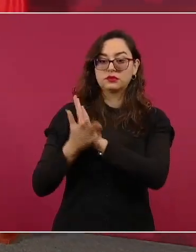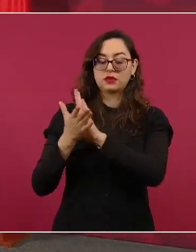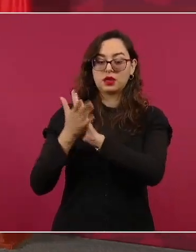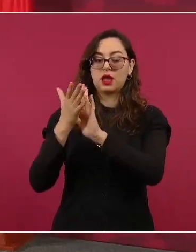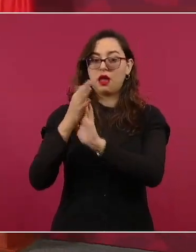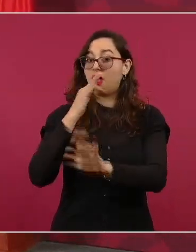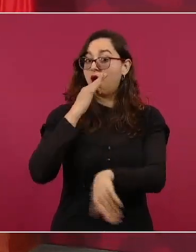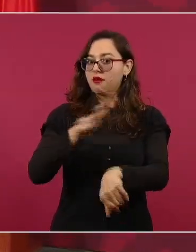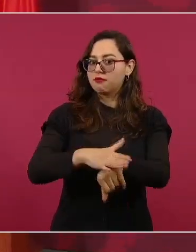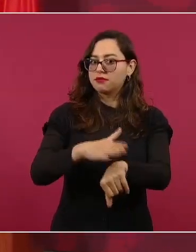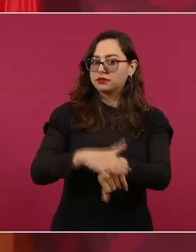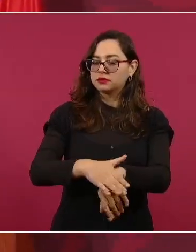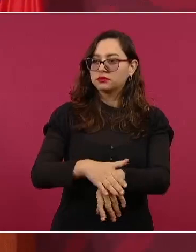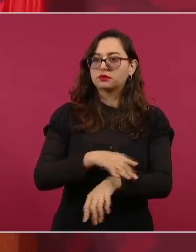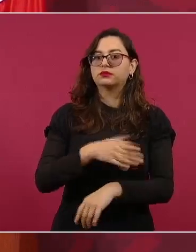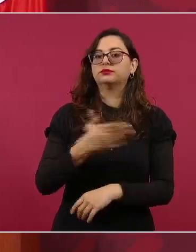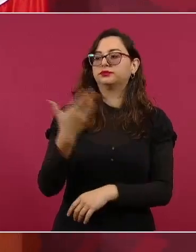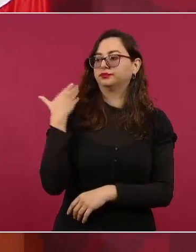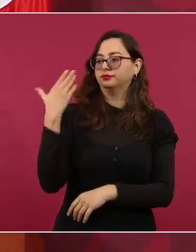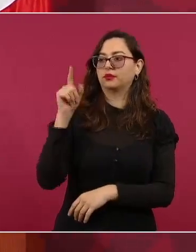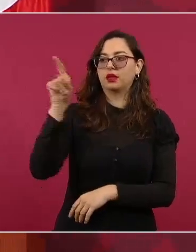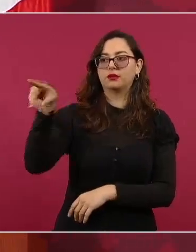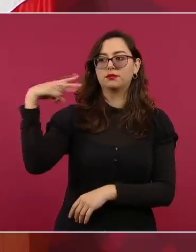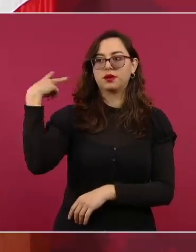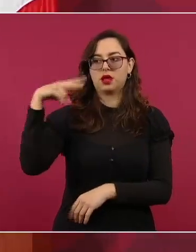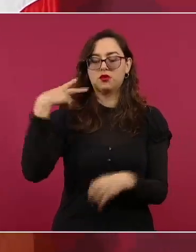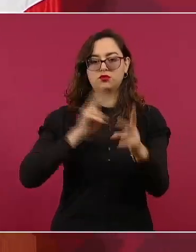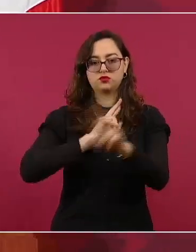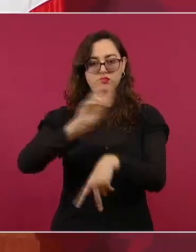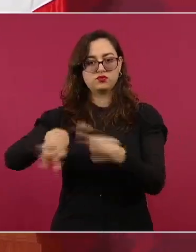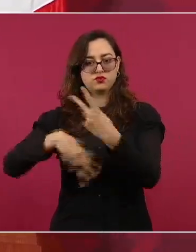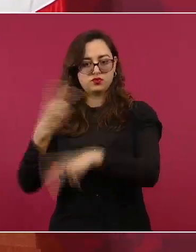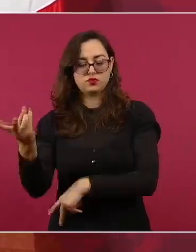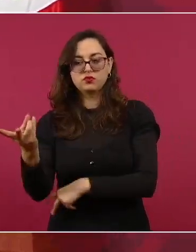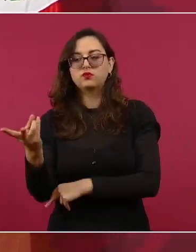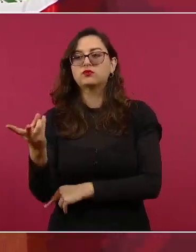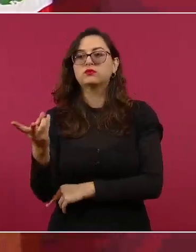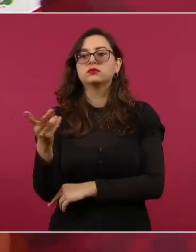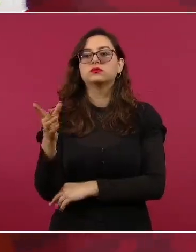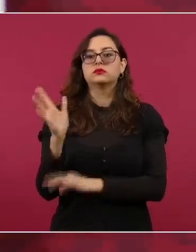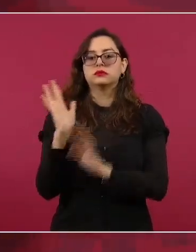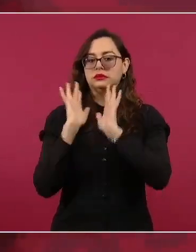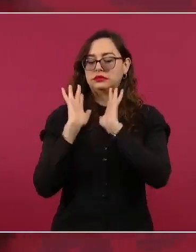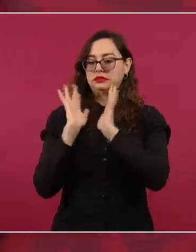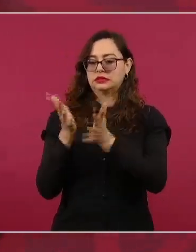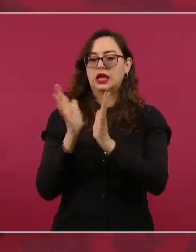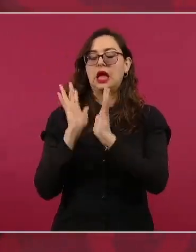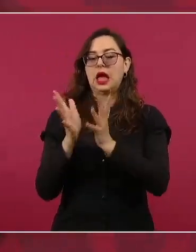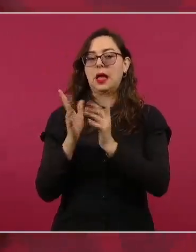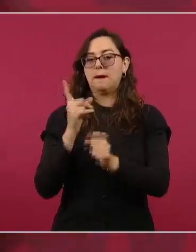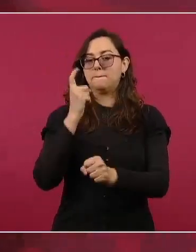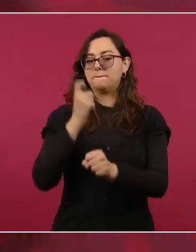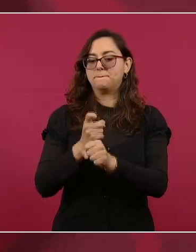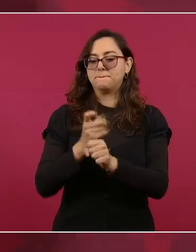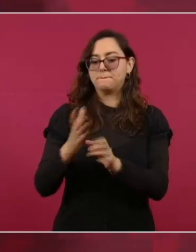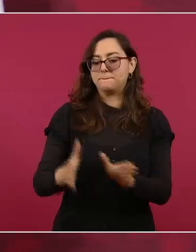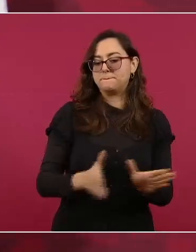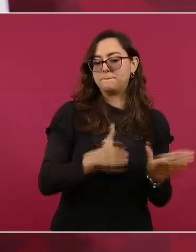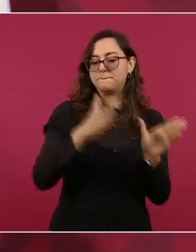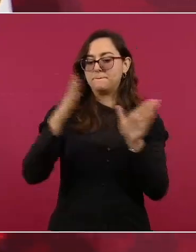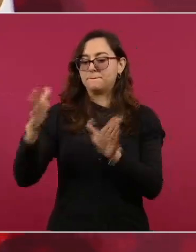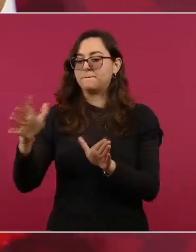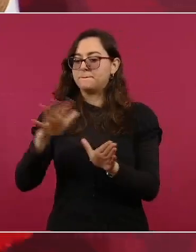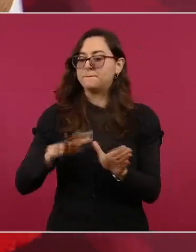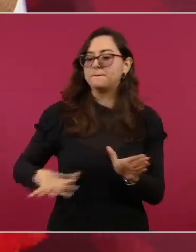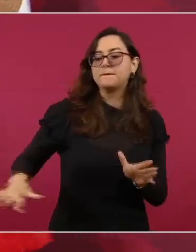Veracruz, que inauguramos la primera etapa de la rehabilitación del fuerte